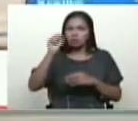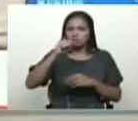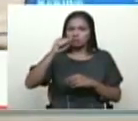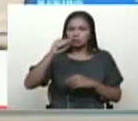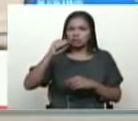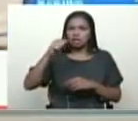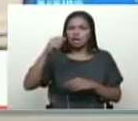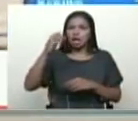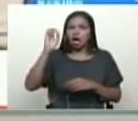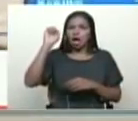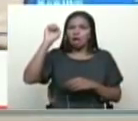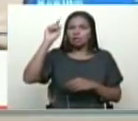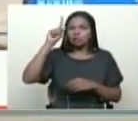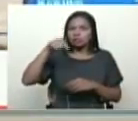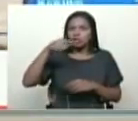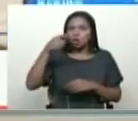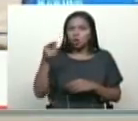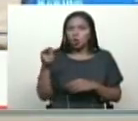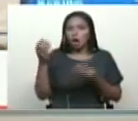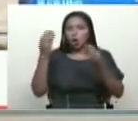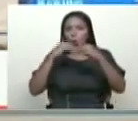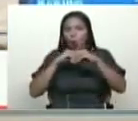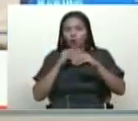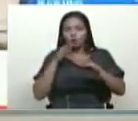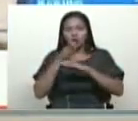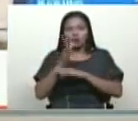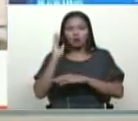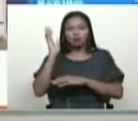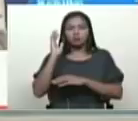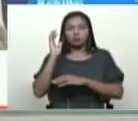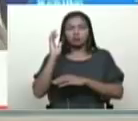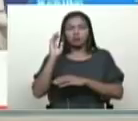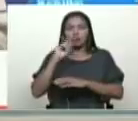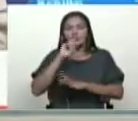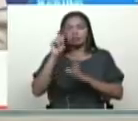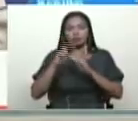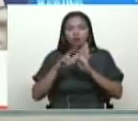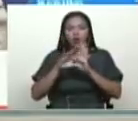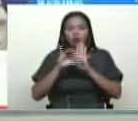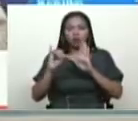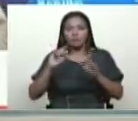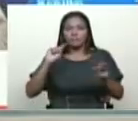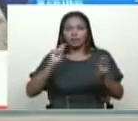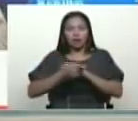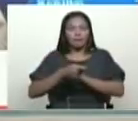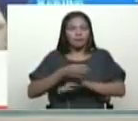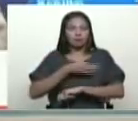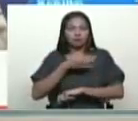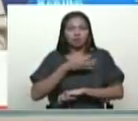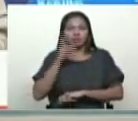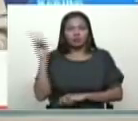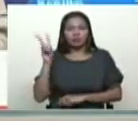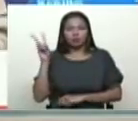de acuerdo con ir a una Asamblea Nacional Constituyente para transformar la sociedad venezolana.